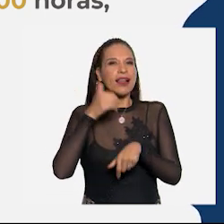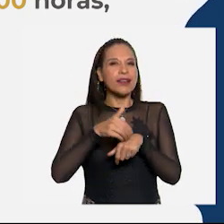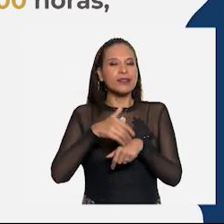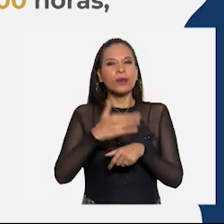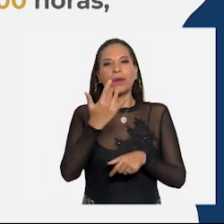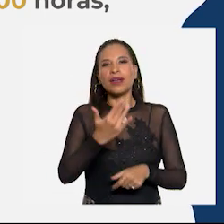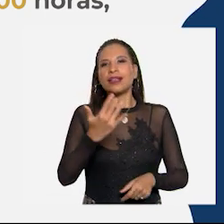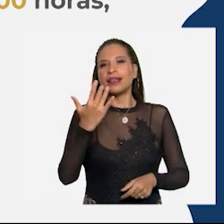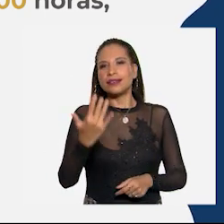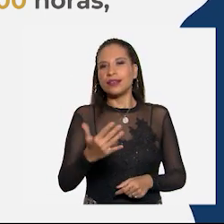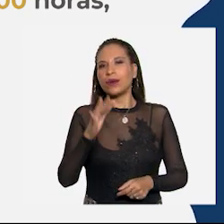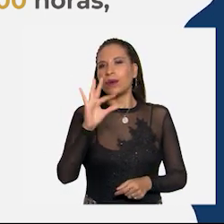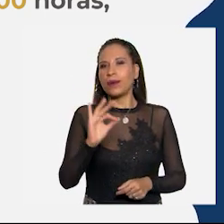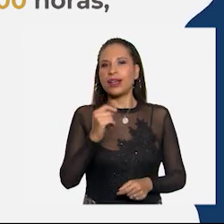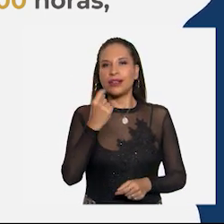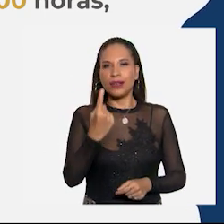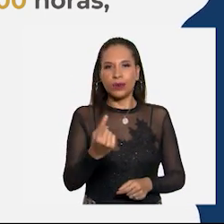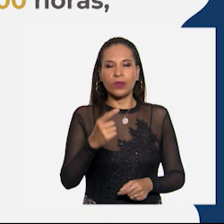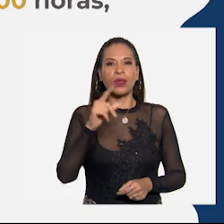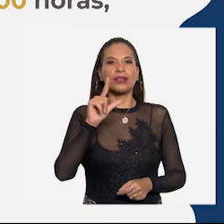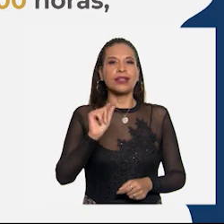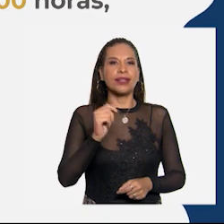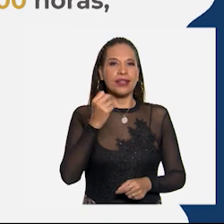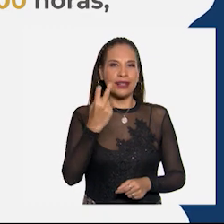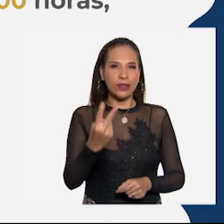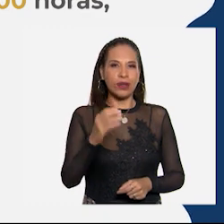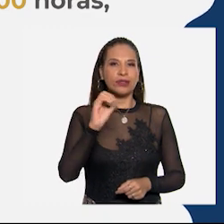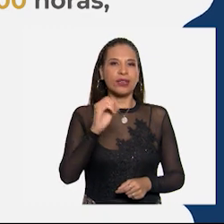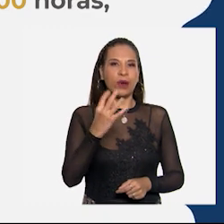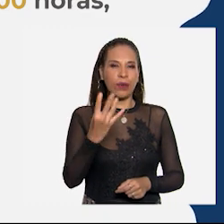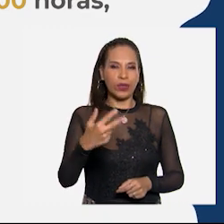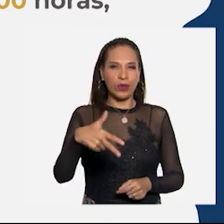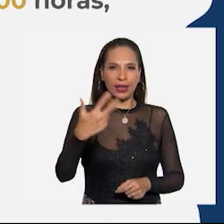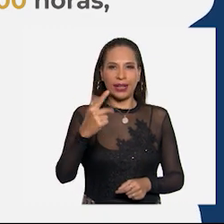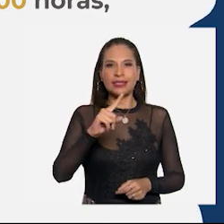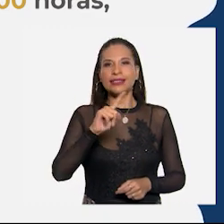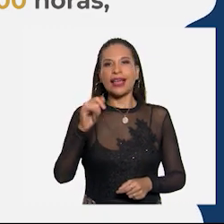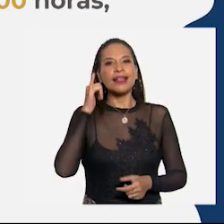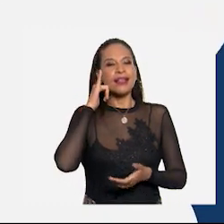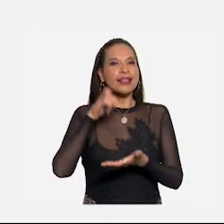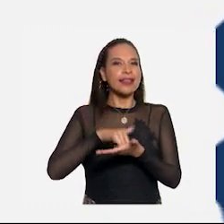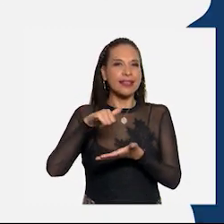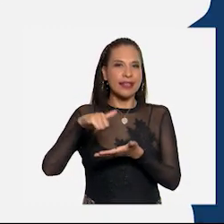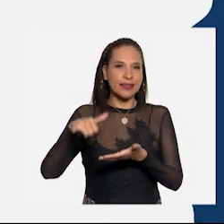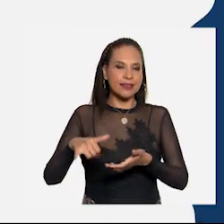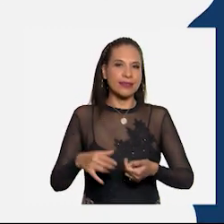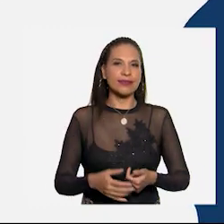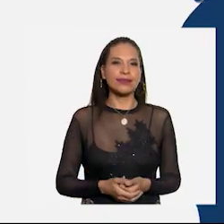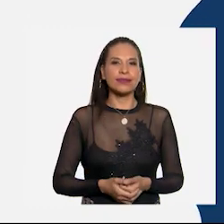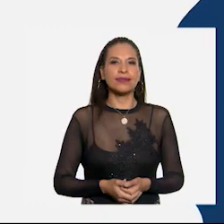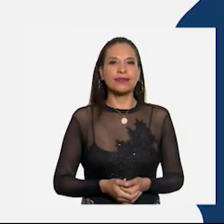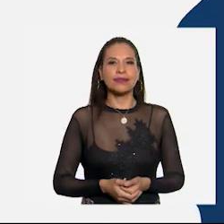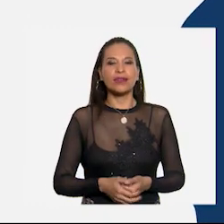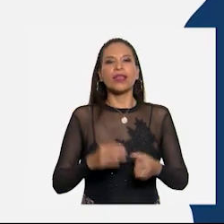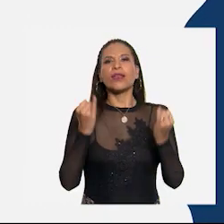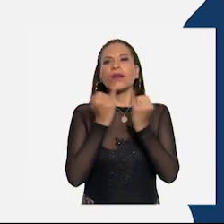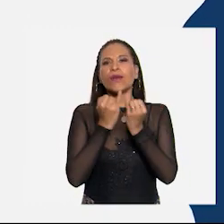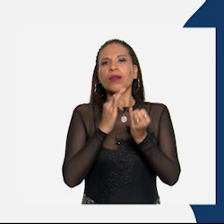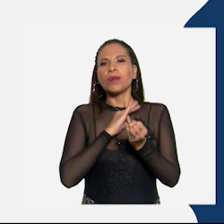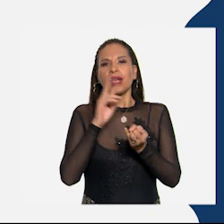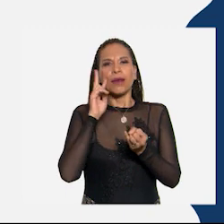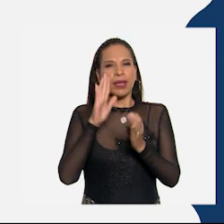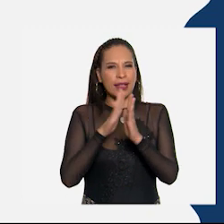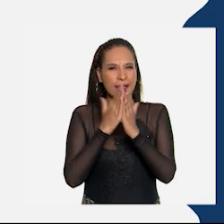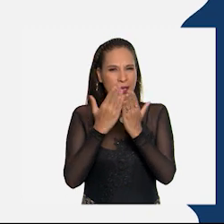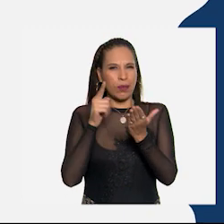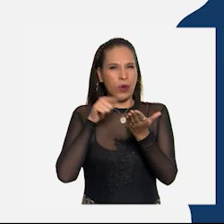teléfono 55 41 72 04 13 con 100 líneas. También puedes encontrar